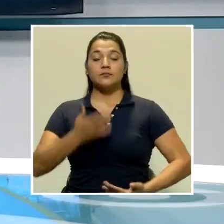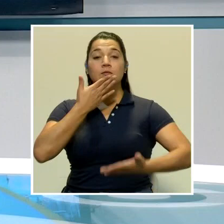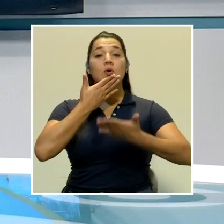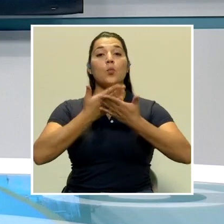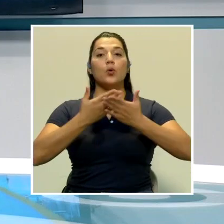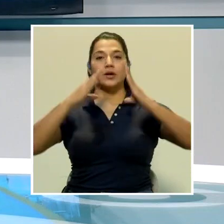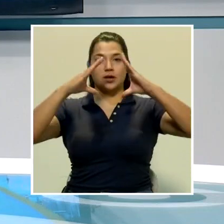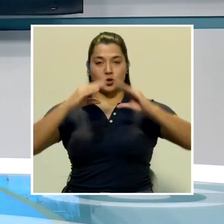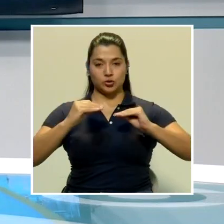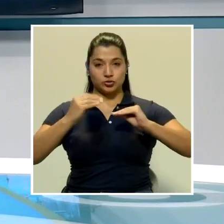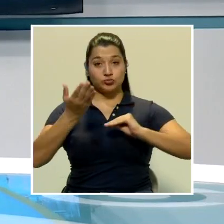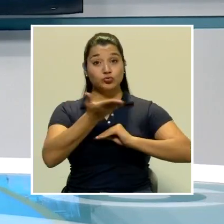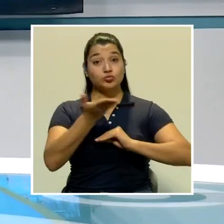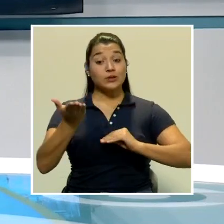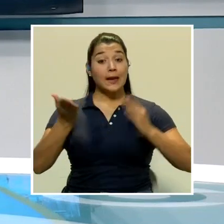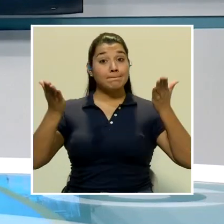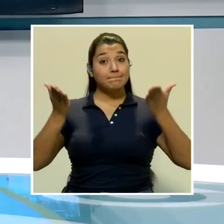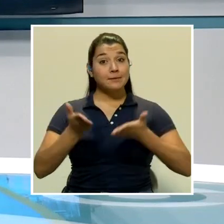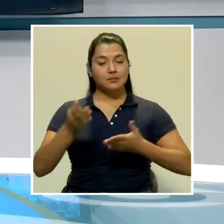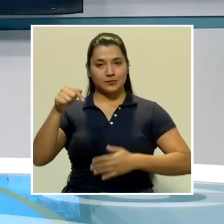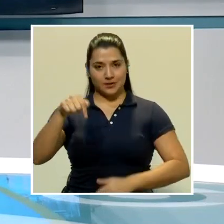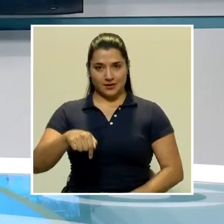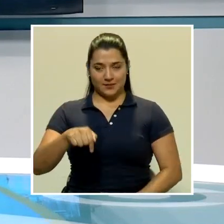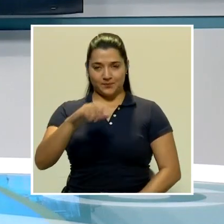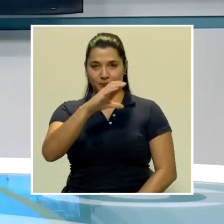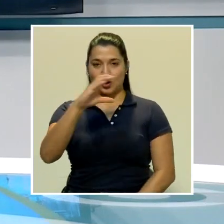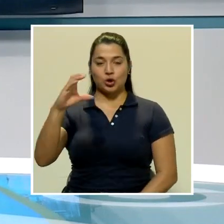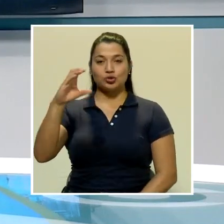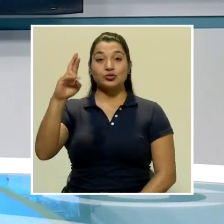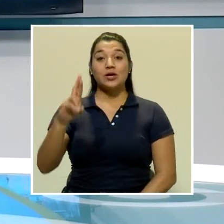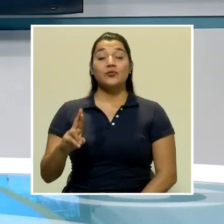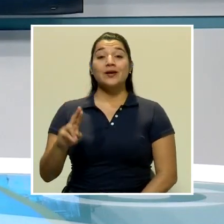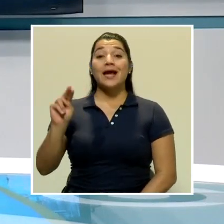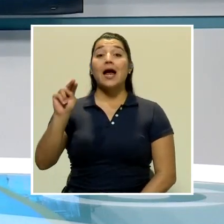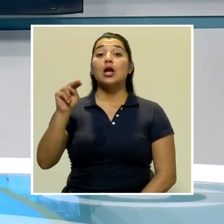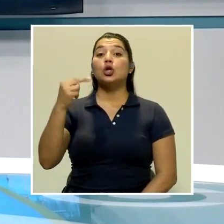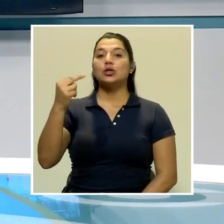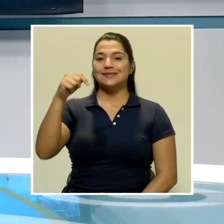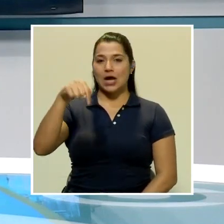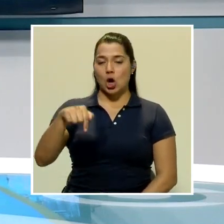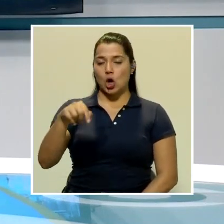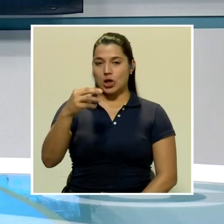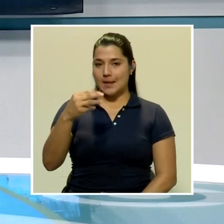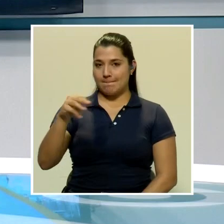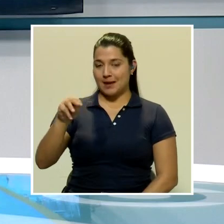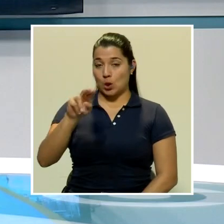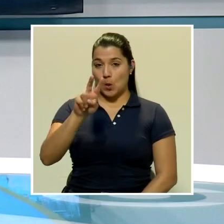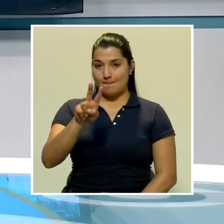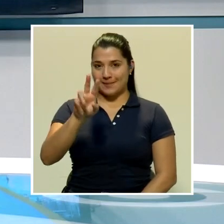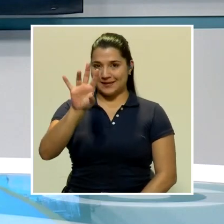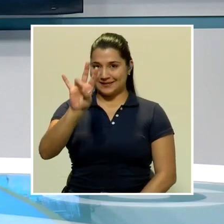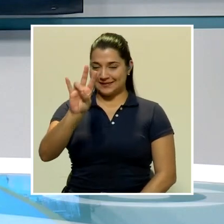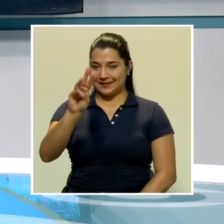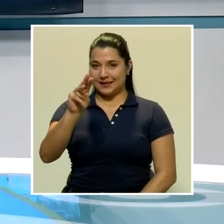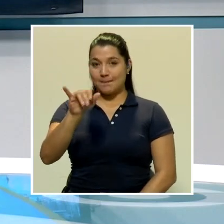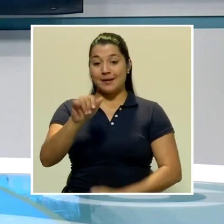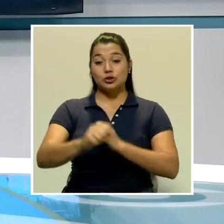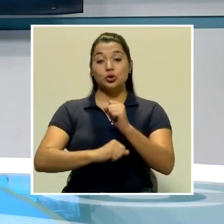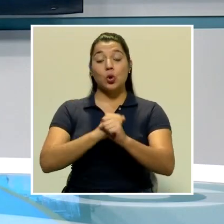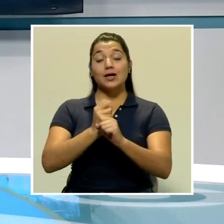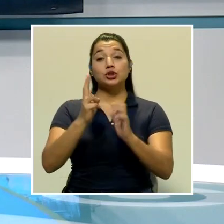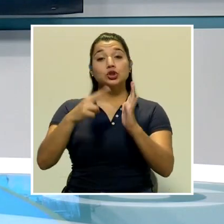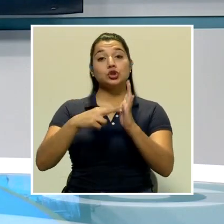buenas noches. Bienvenidos a la edición estelar de Costa Rica Noticias de este miércoles 27 de mayo del